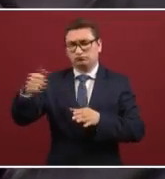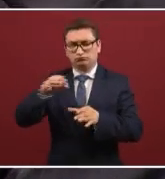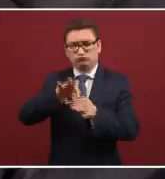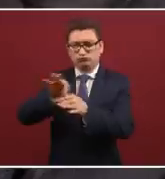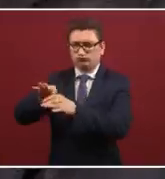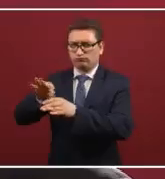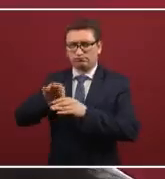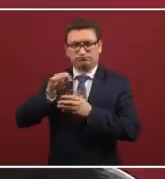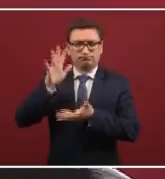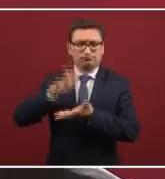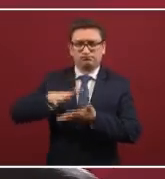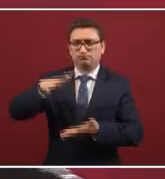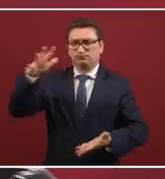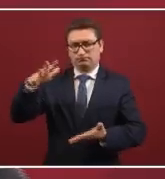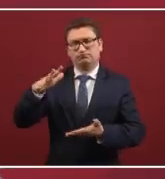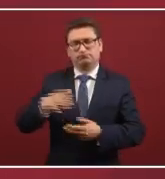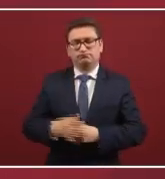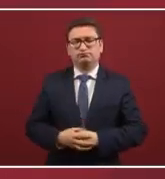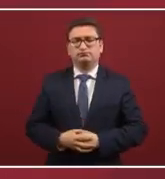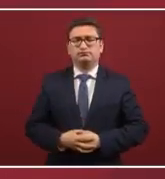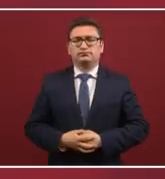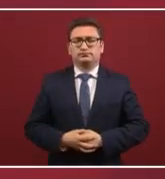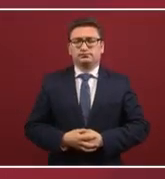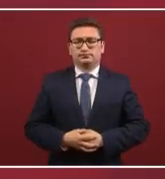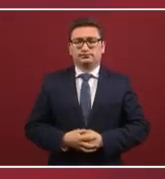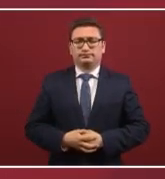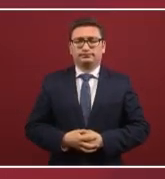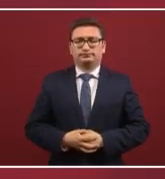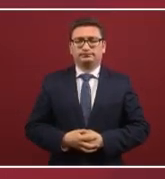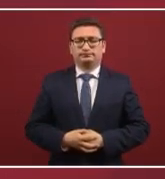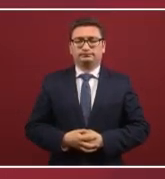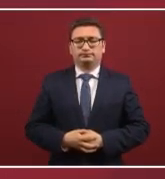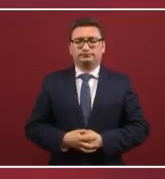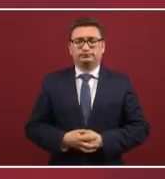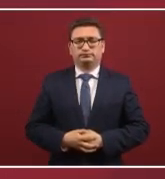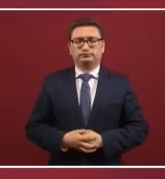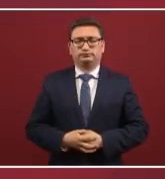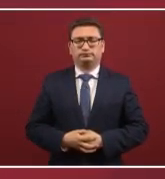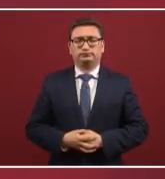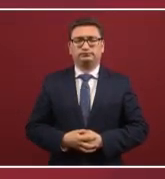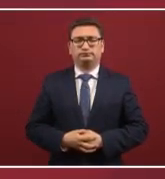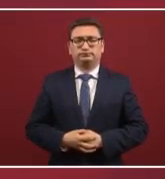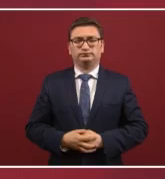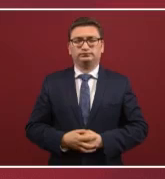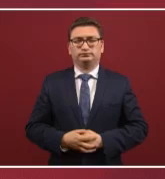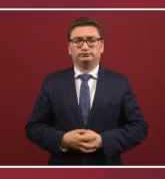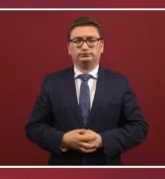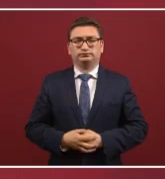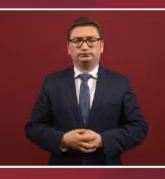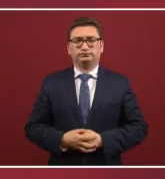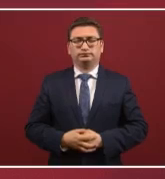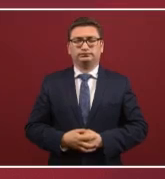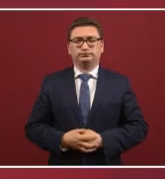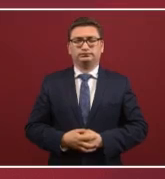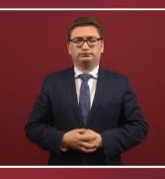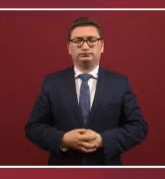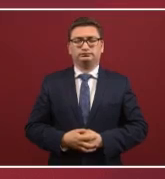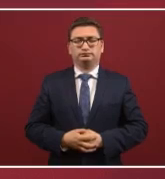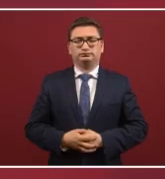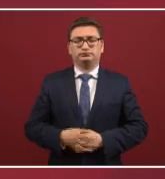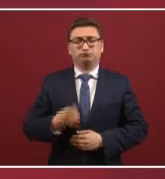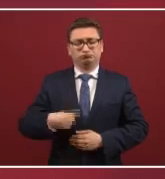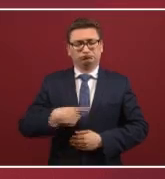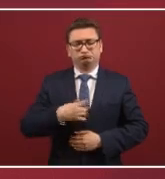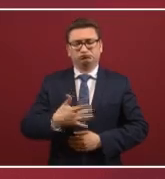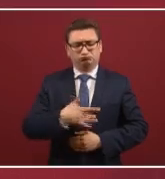de modo que estamos seguros de que se va a